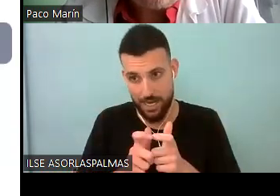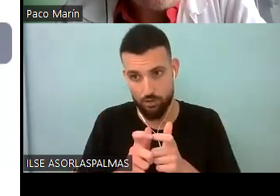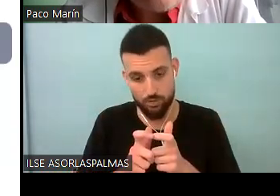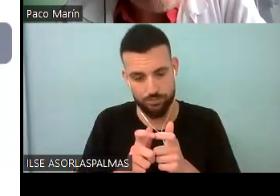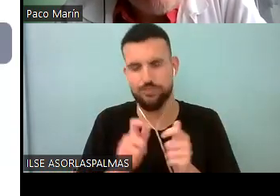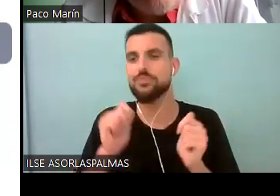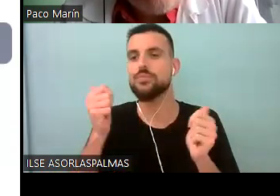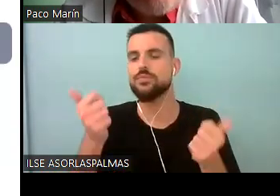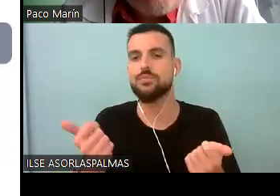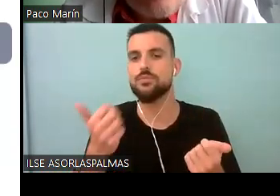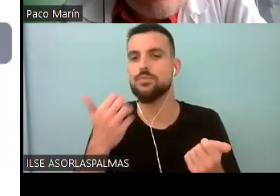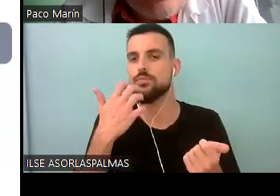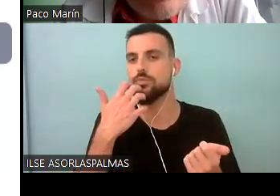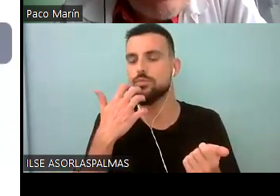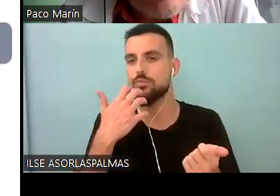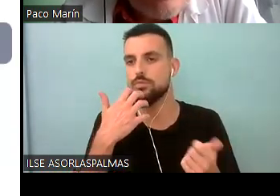con una